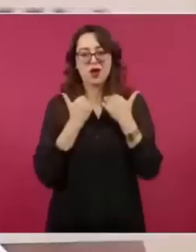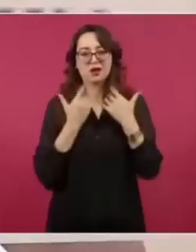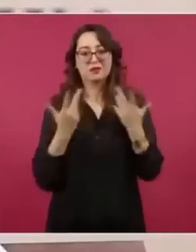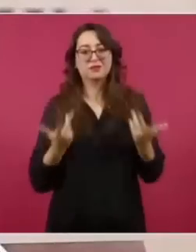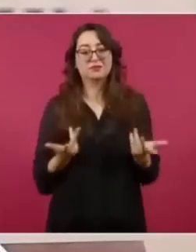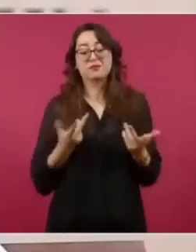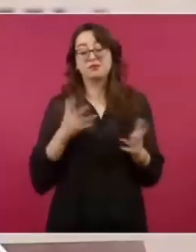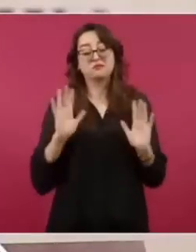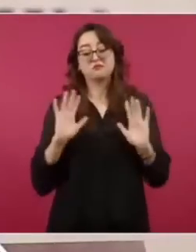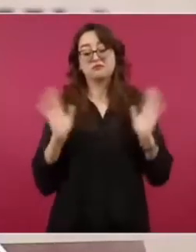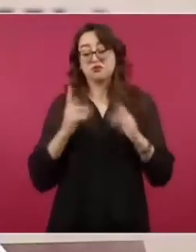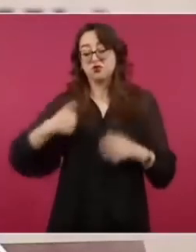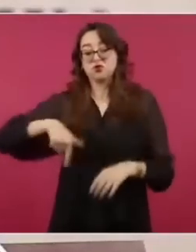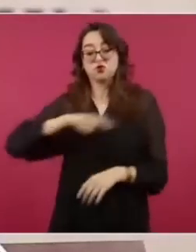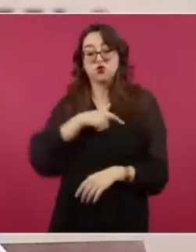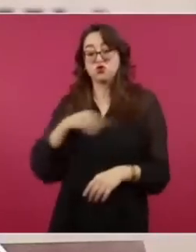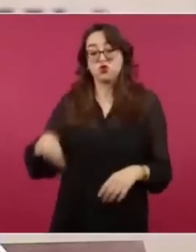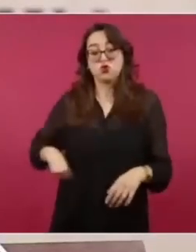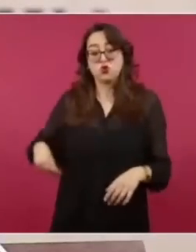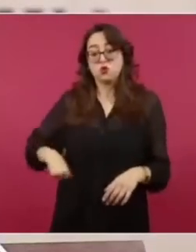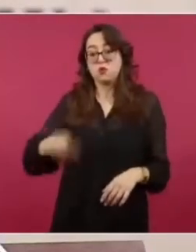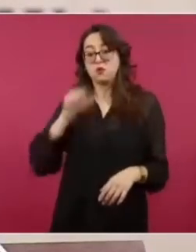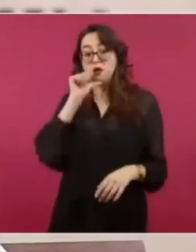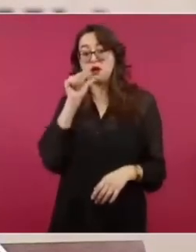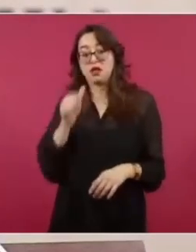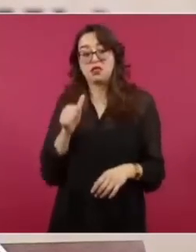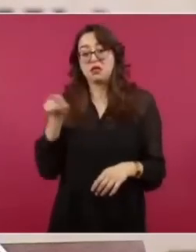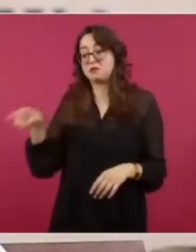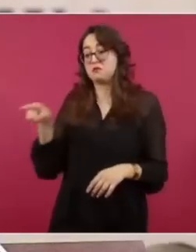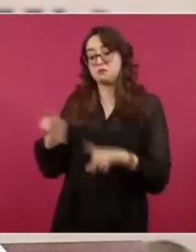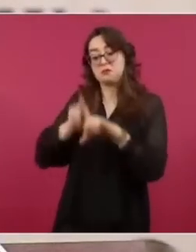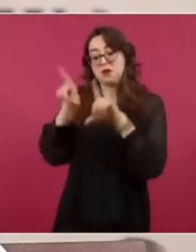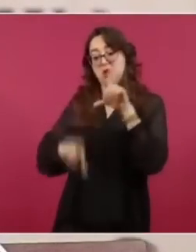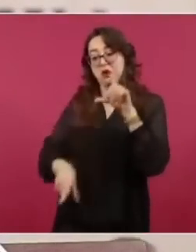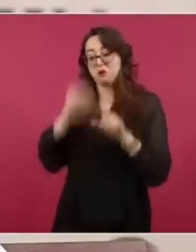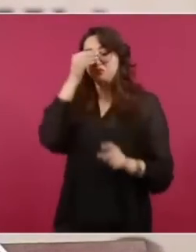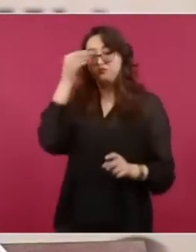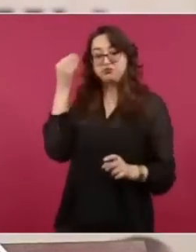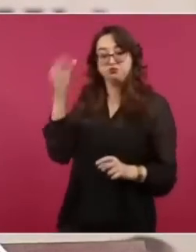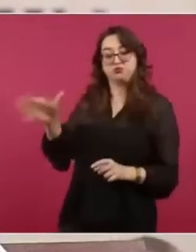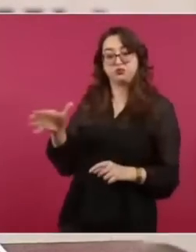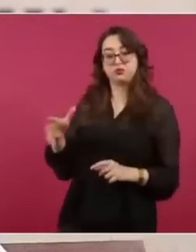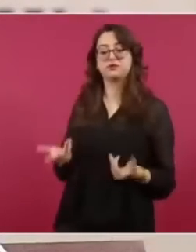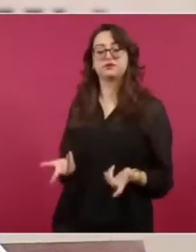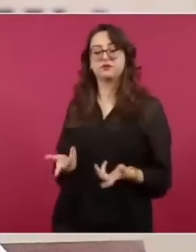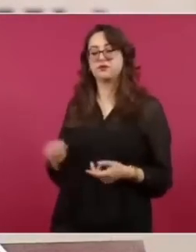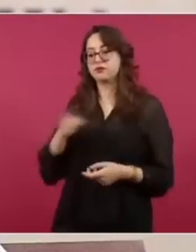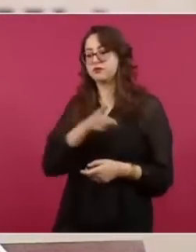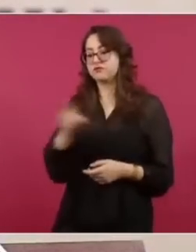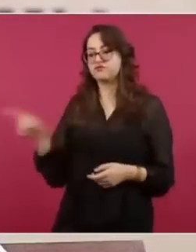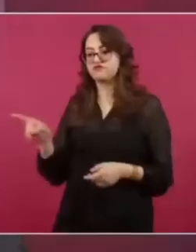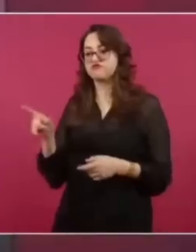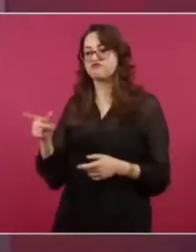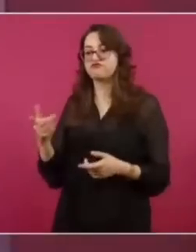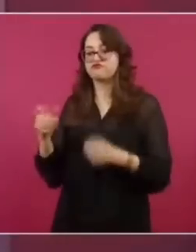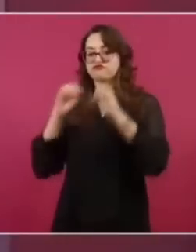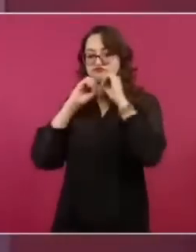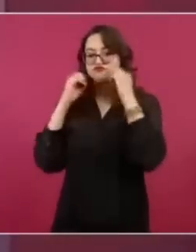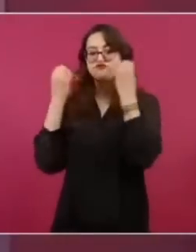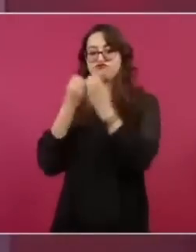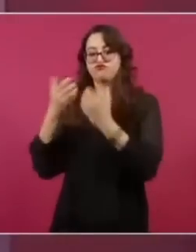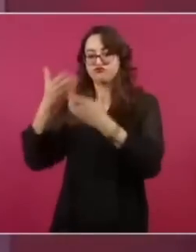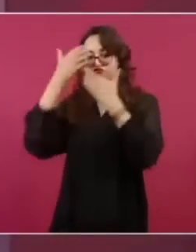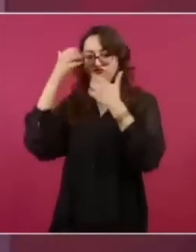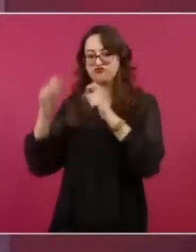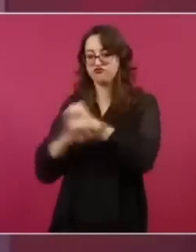que están en México Entonces por lo tanto la lógica es autorizase designe se les como organizaciones terroristas para que podamos